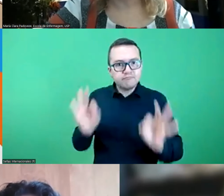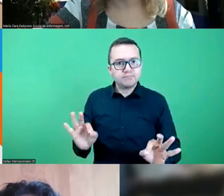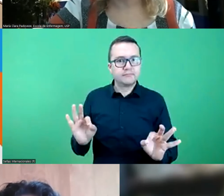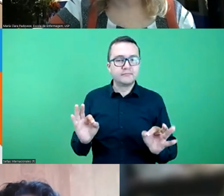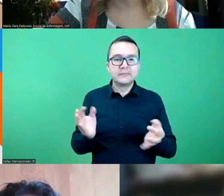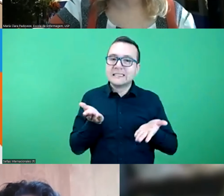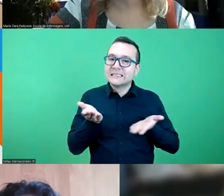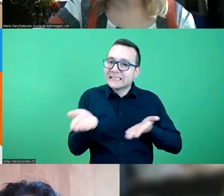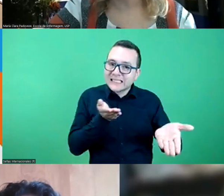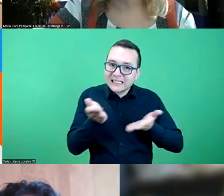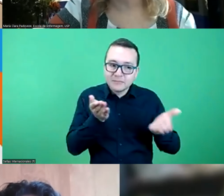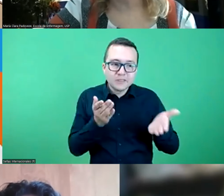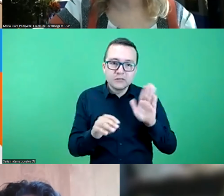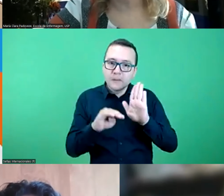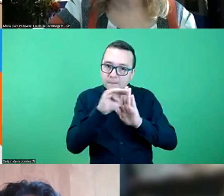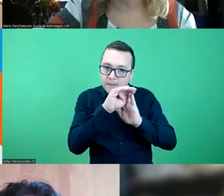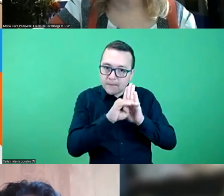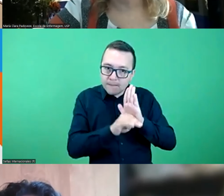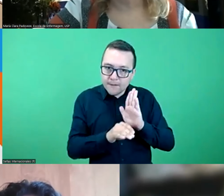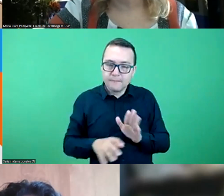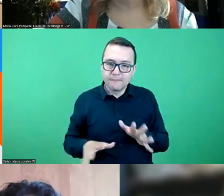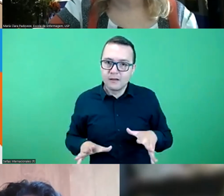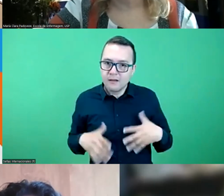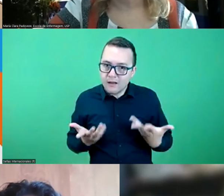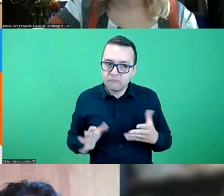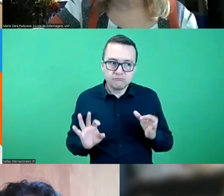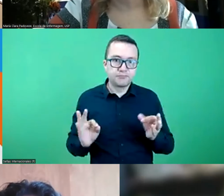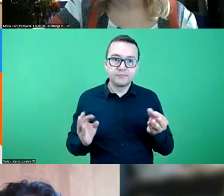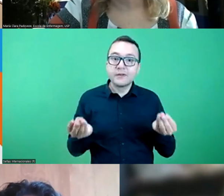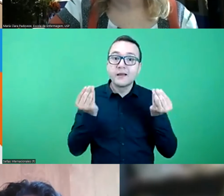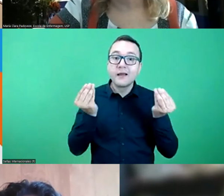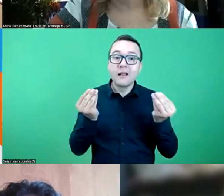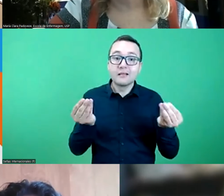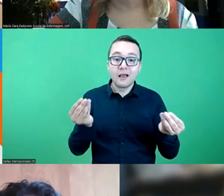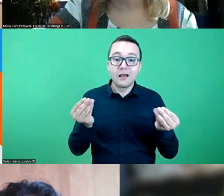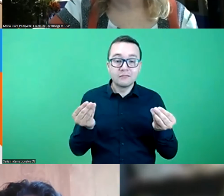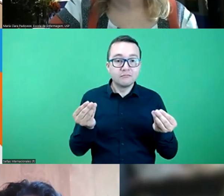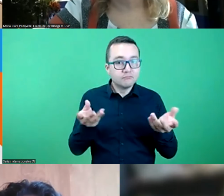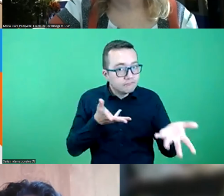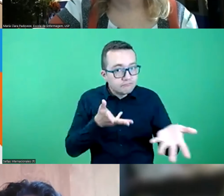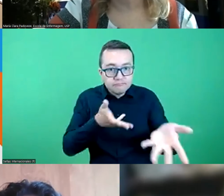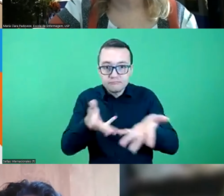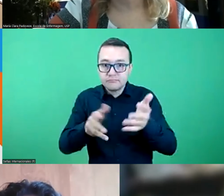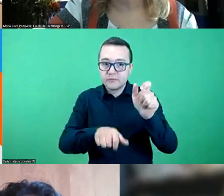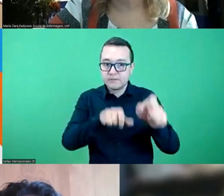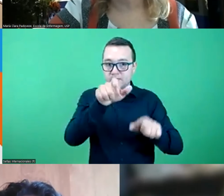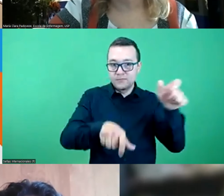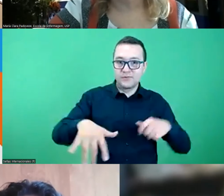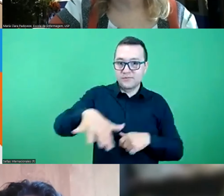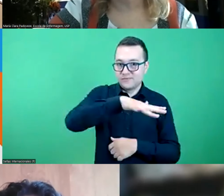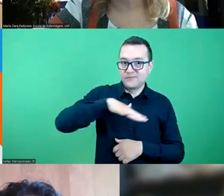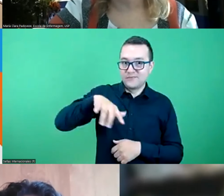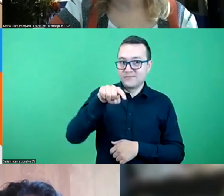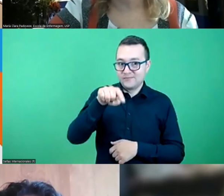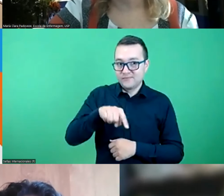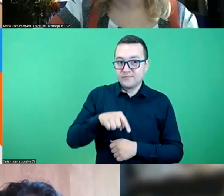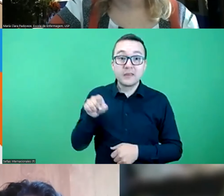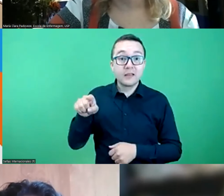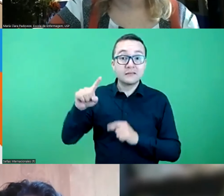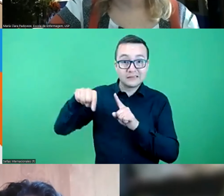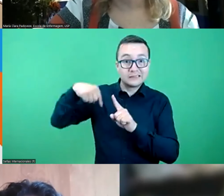donde la calidad y la seguridad del paciente tienen que estar presentes. Vamos a abordar este webinar el mes que